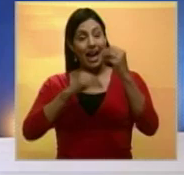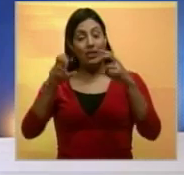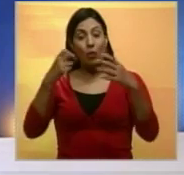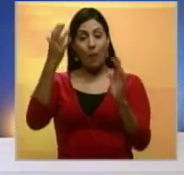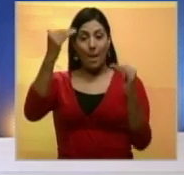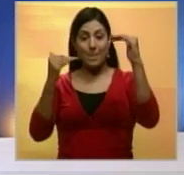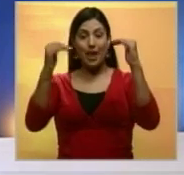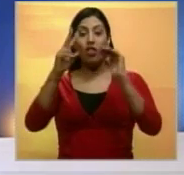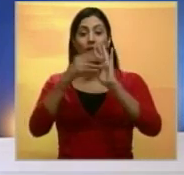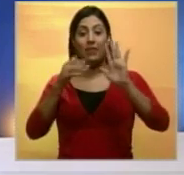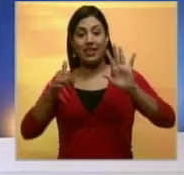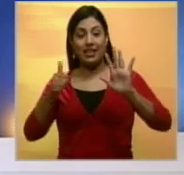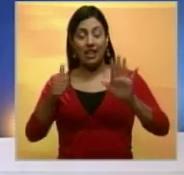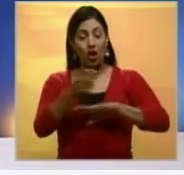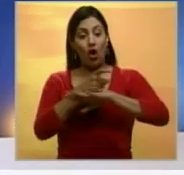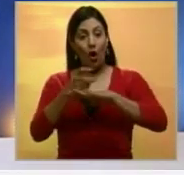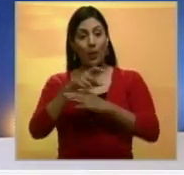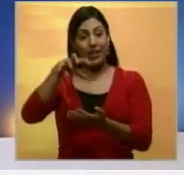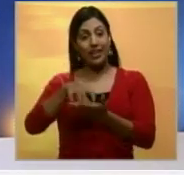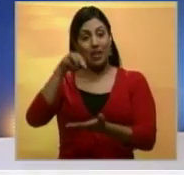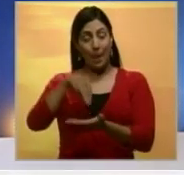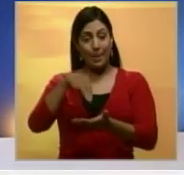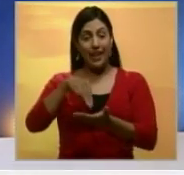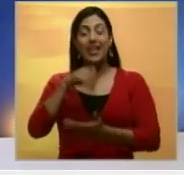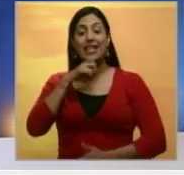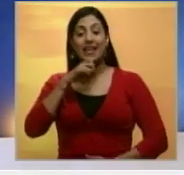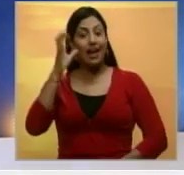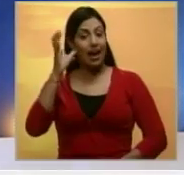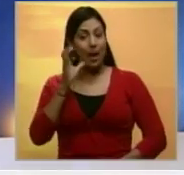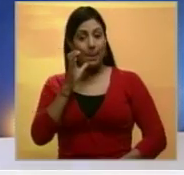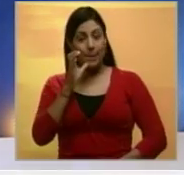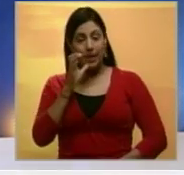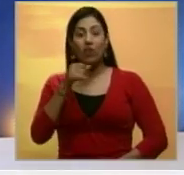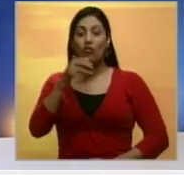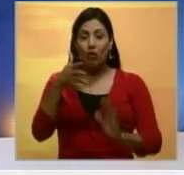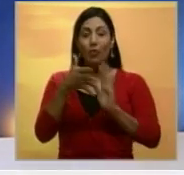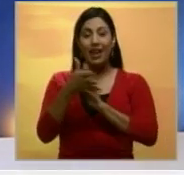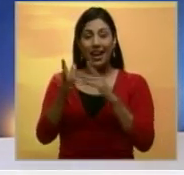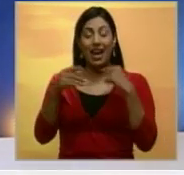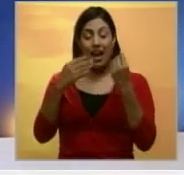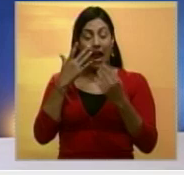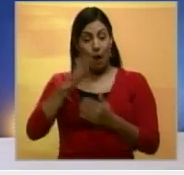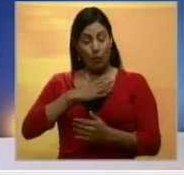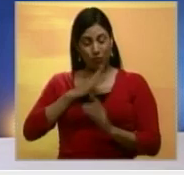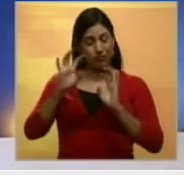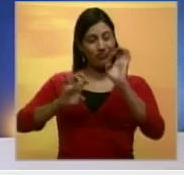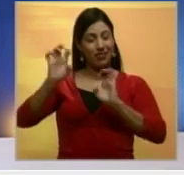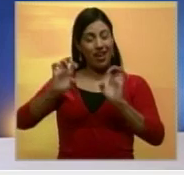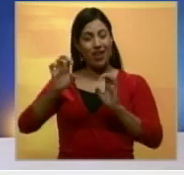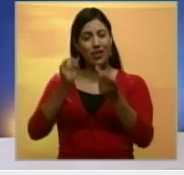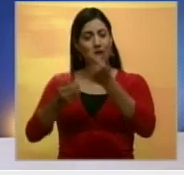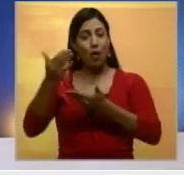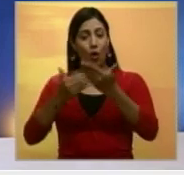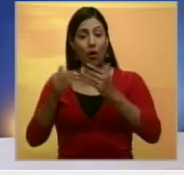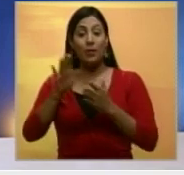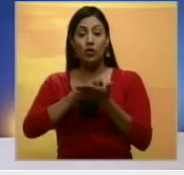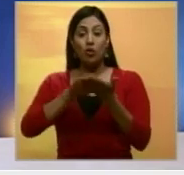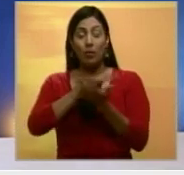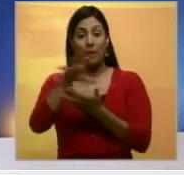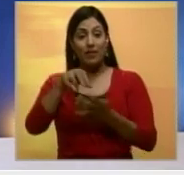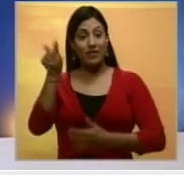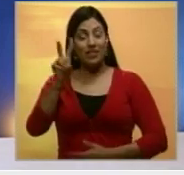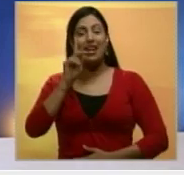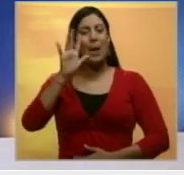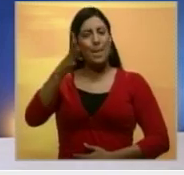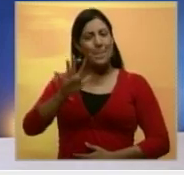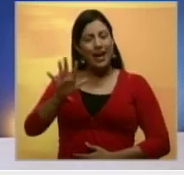un balance del 2016, el gobernador del estado Miranda, Enrique Capriles Radonsky, asegura que por su panorama económico la situación de Venezuela